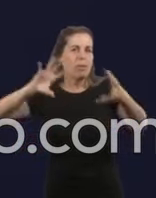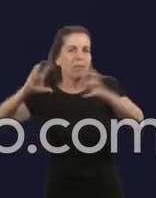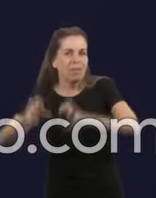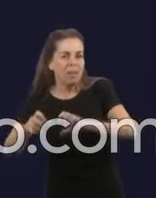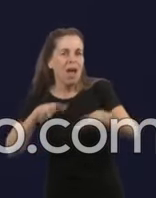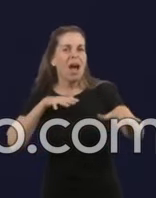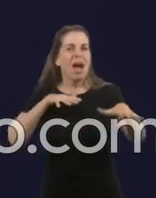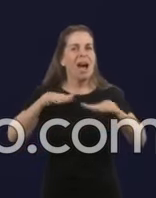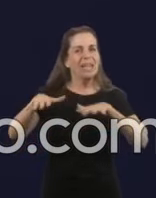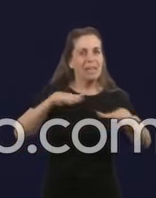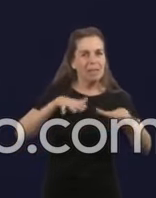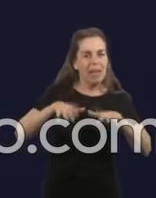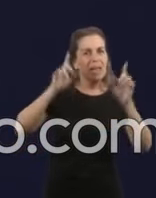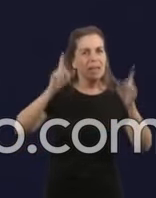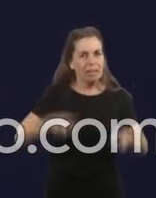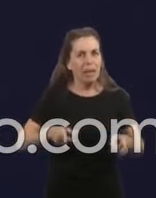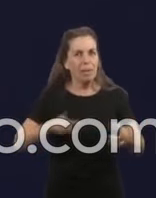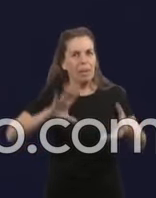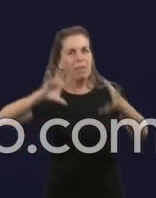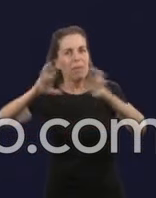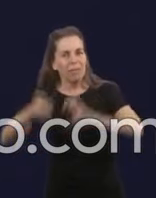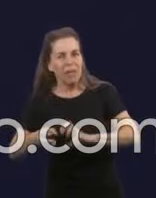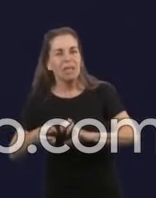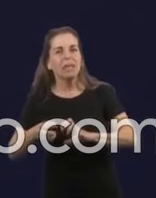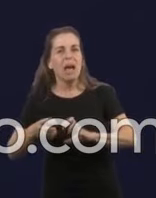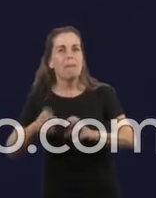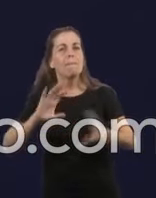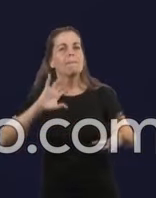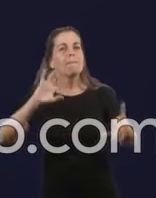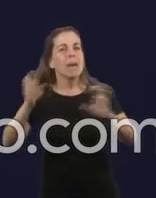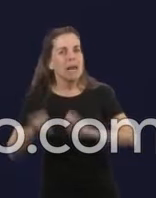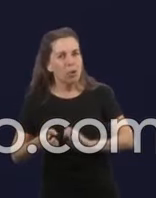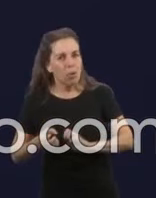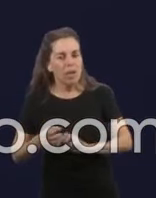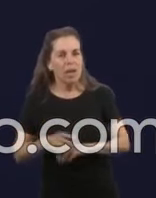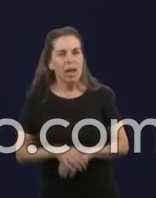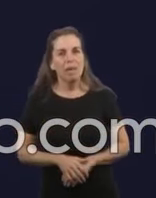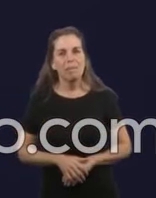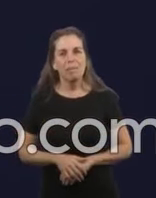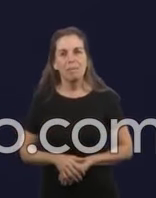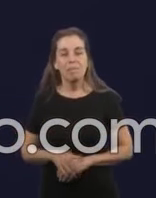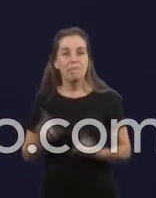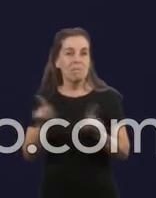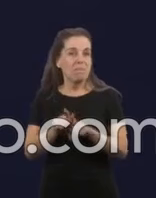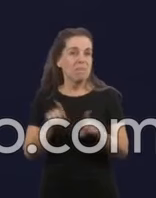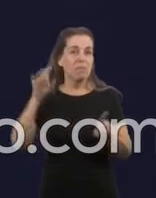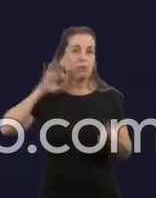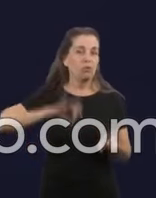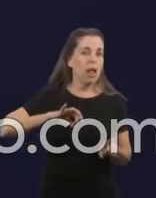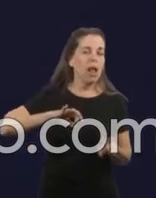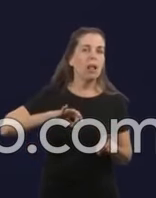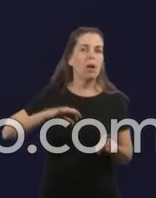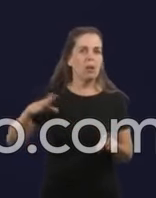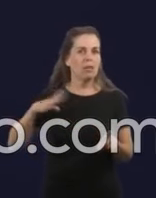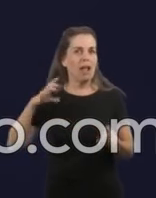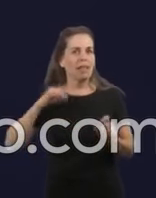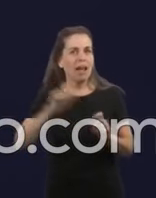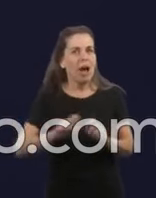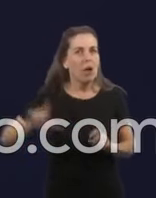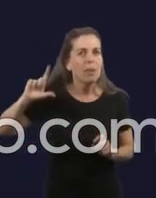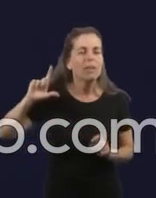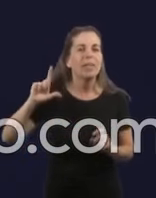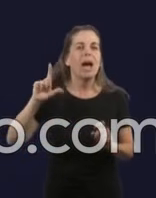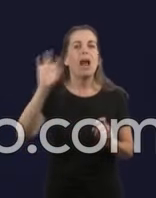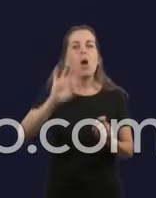afectar también e iban a afectar también eh los salarios reales y también iban a por supuesto